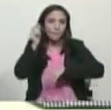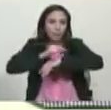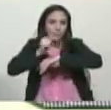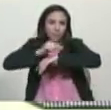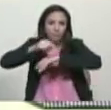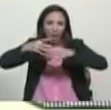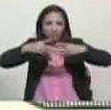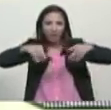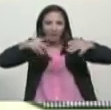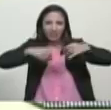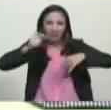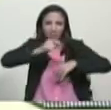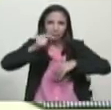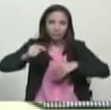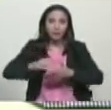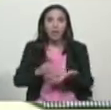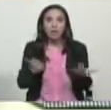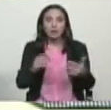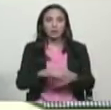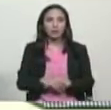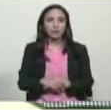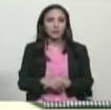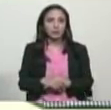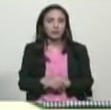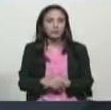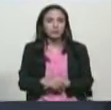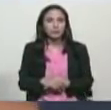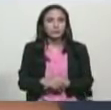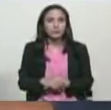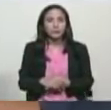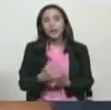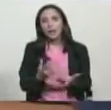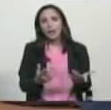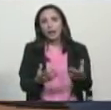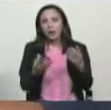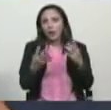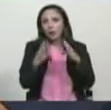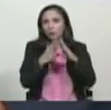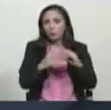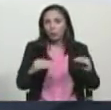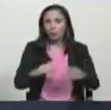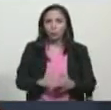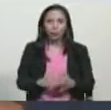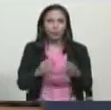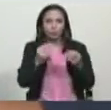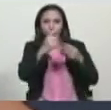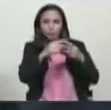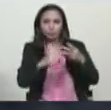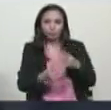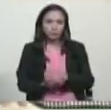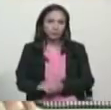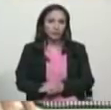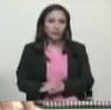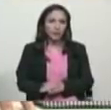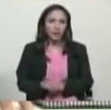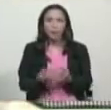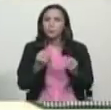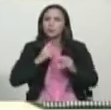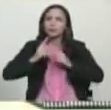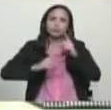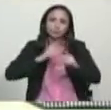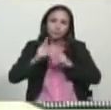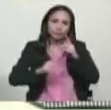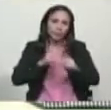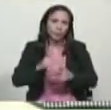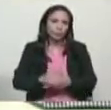Se está levantando la cría de caprinos, que prácticamente no demanda de ningún insumo de soya ni de nada de eso, porque tiene alimento de producción